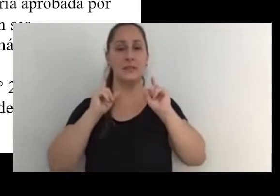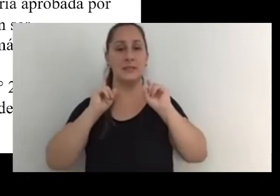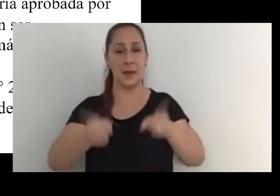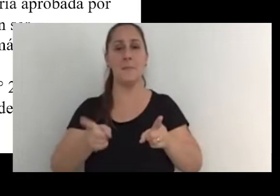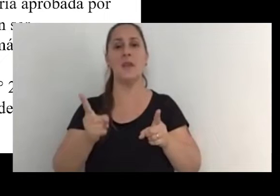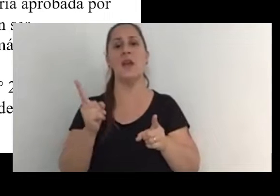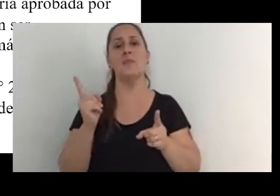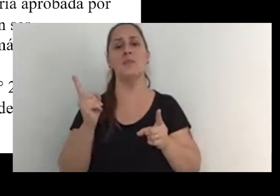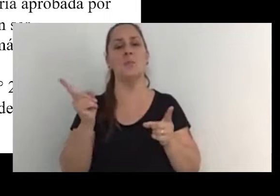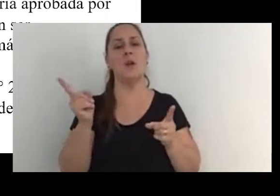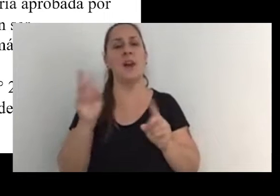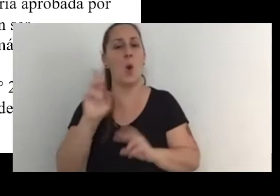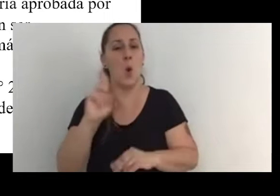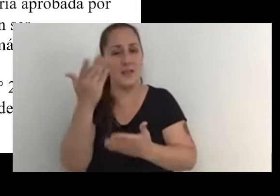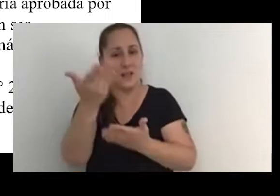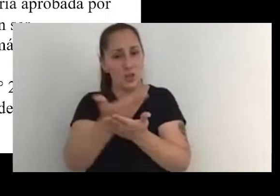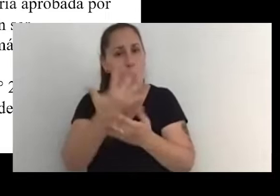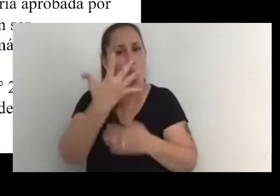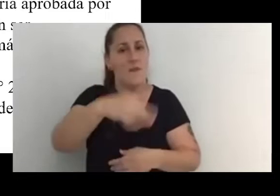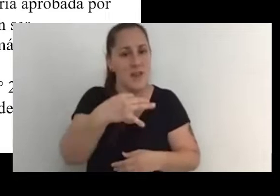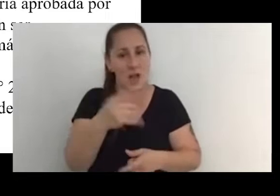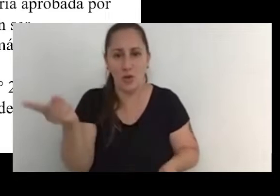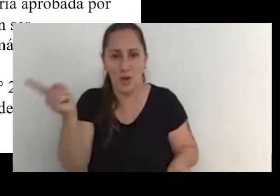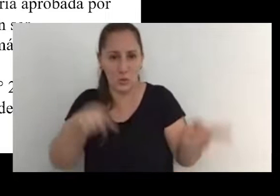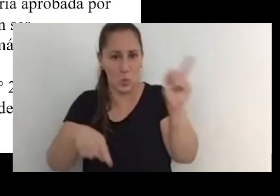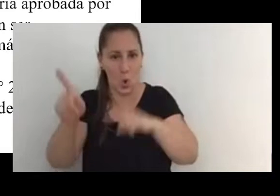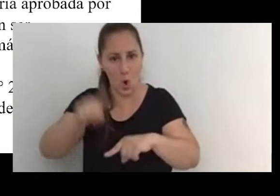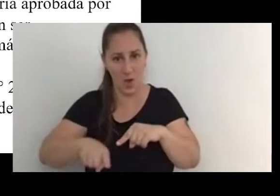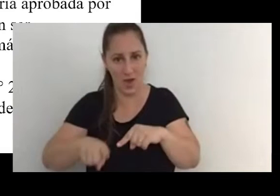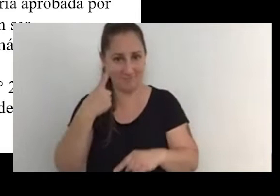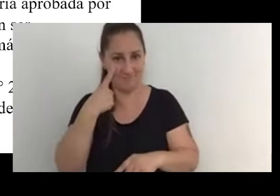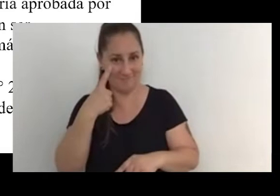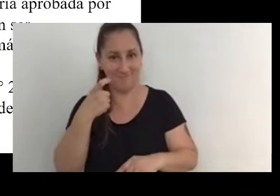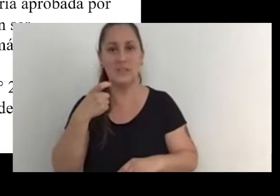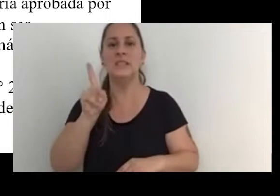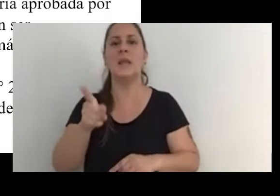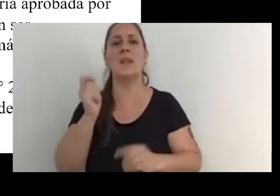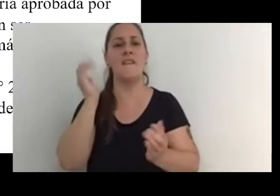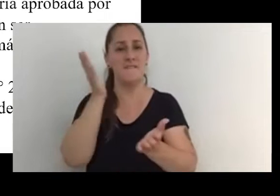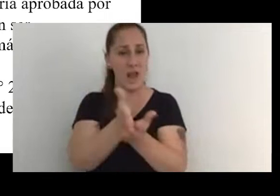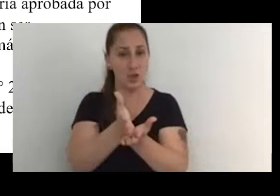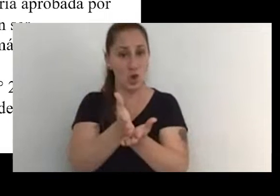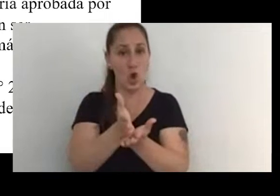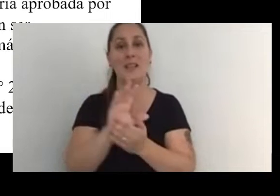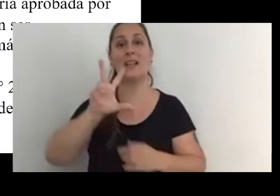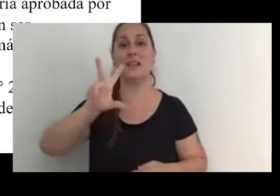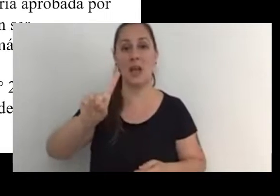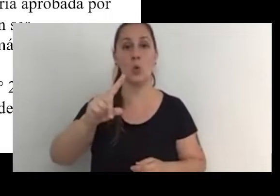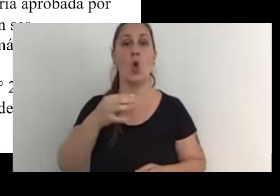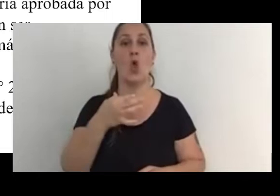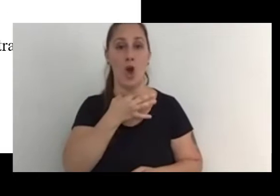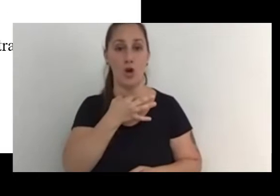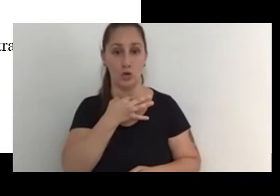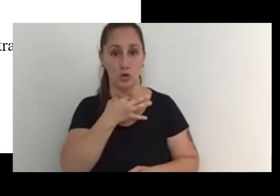regularización de obligaciones, ¿sí?, por también infracciones al 31 de agosto que no